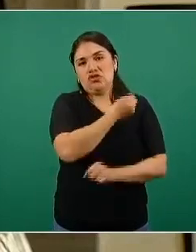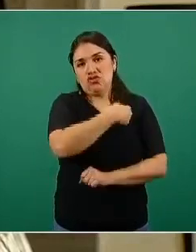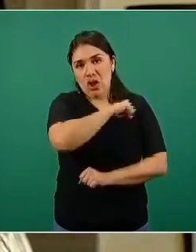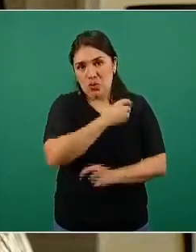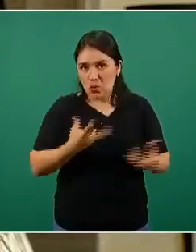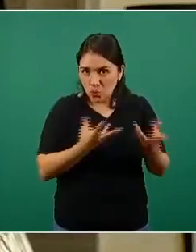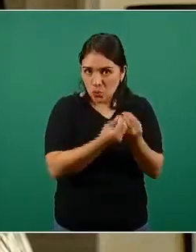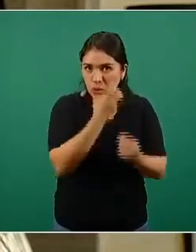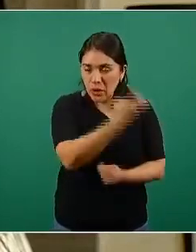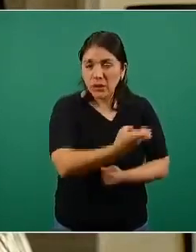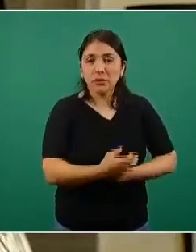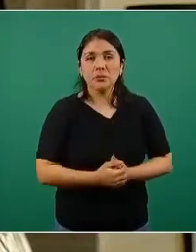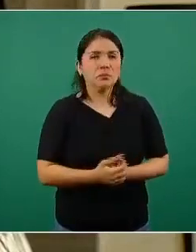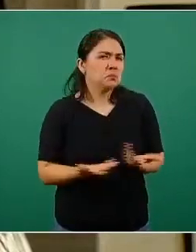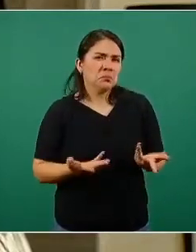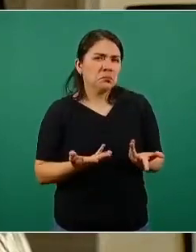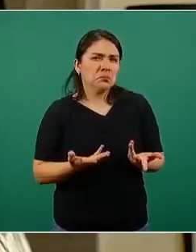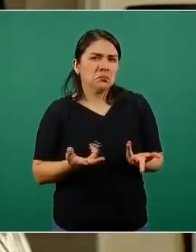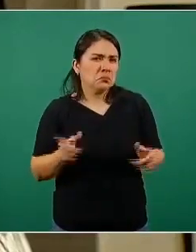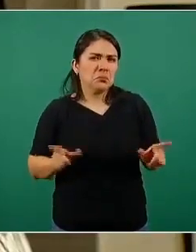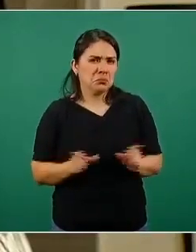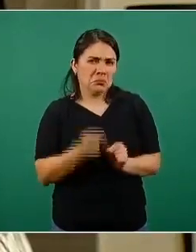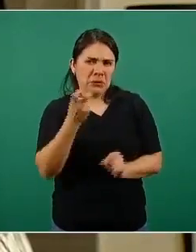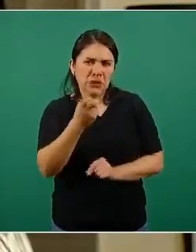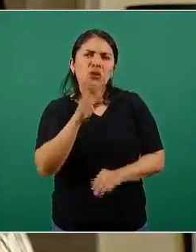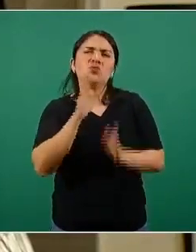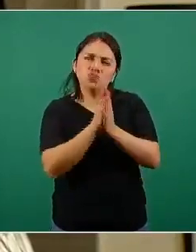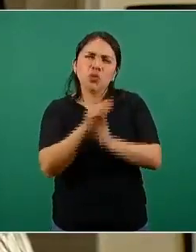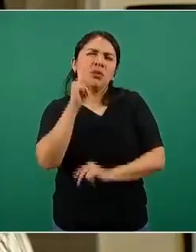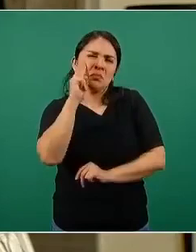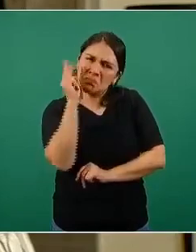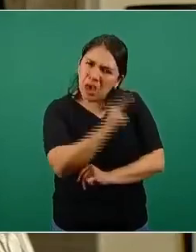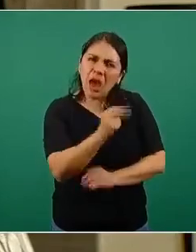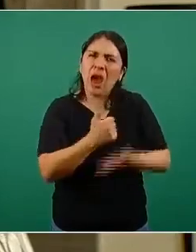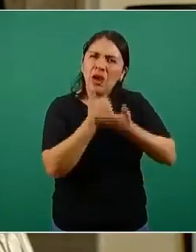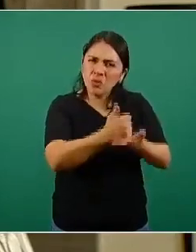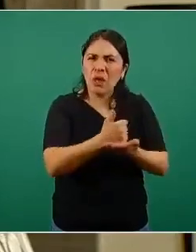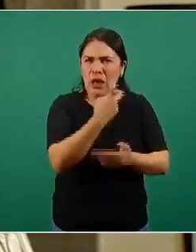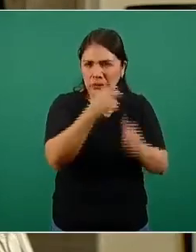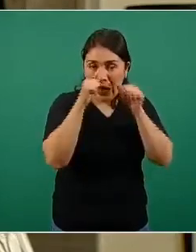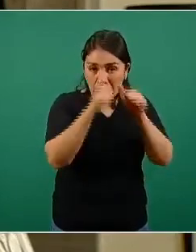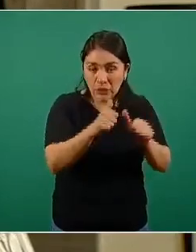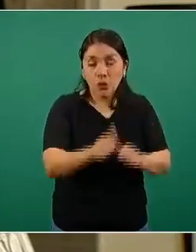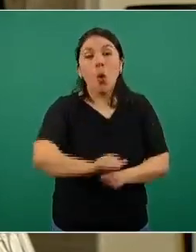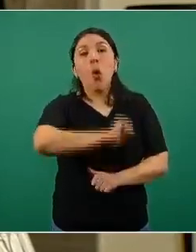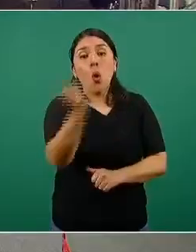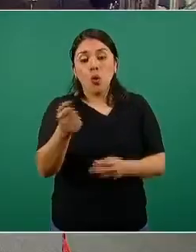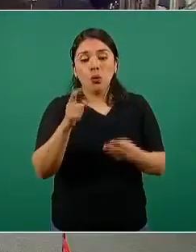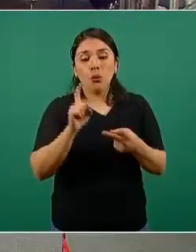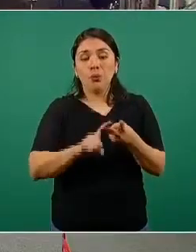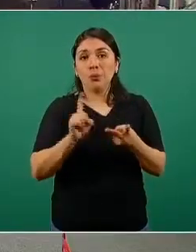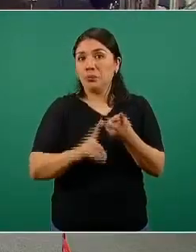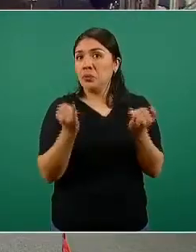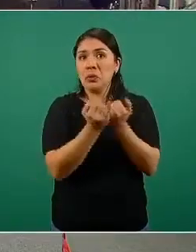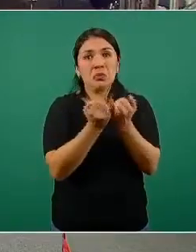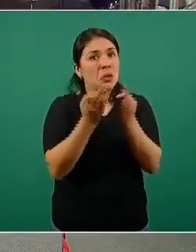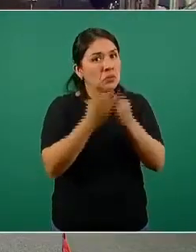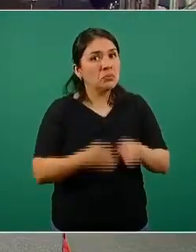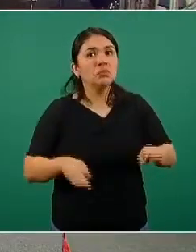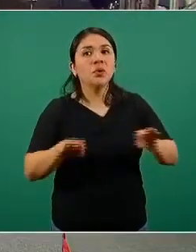esquema. Nada más que los tengan en cuenta, por favor. Otro punto también muy